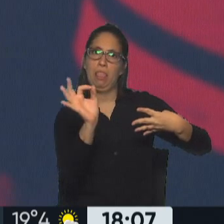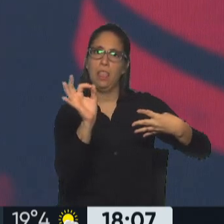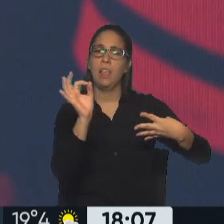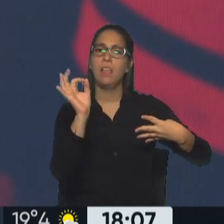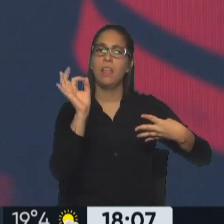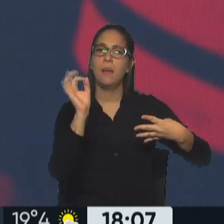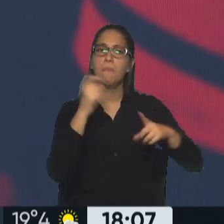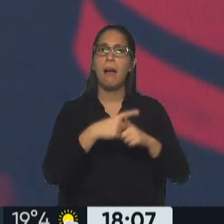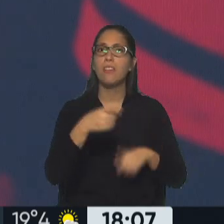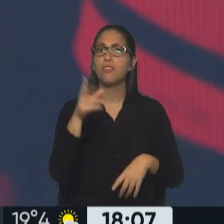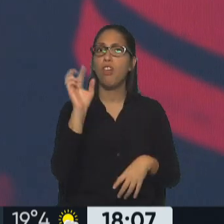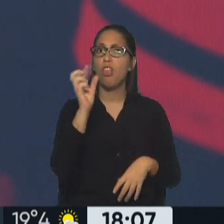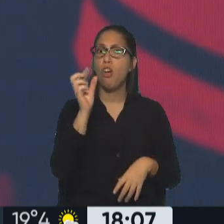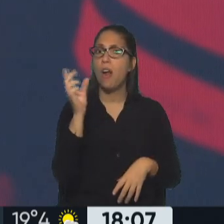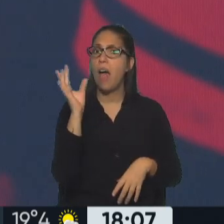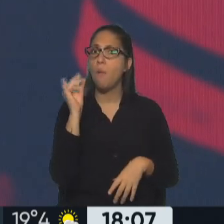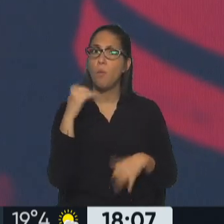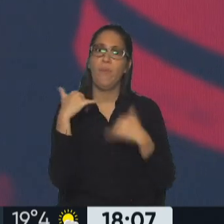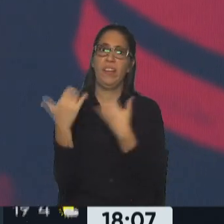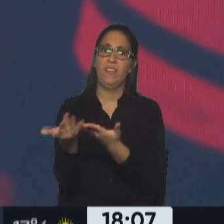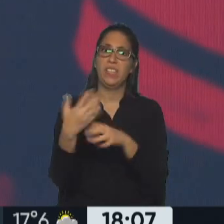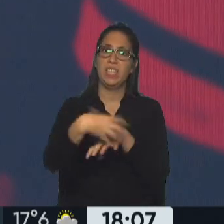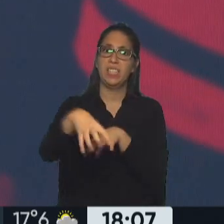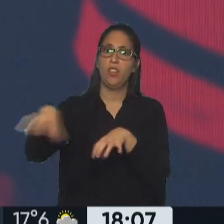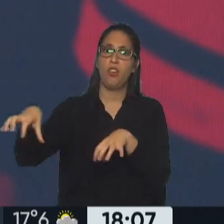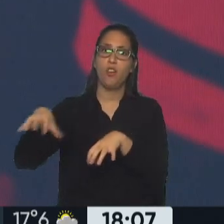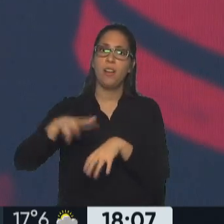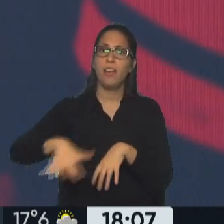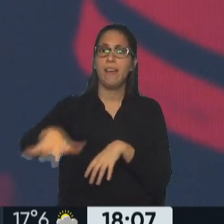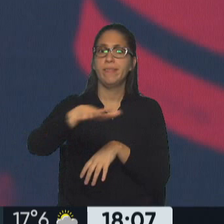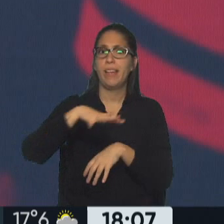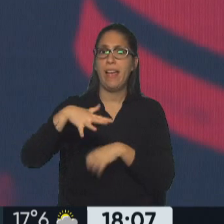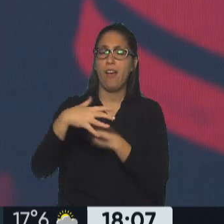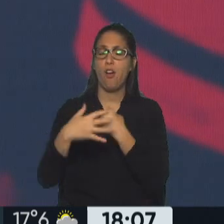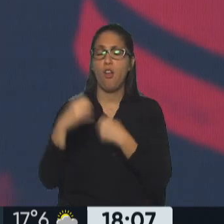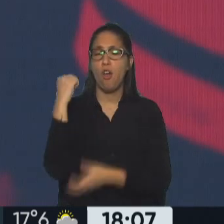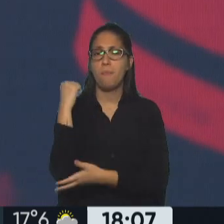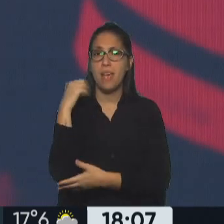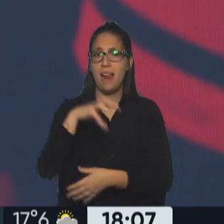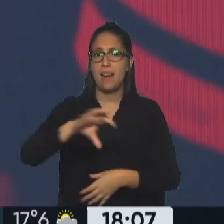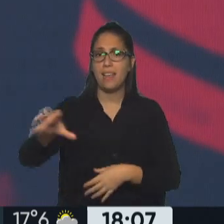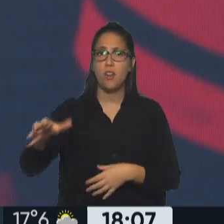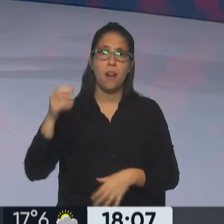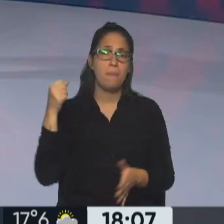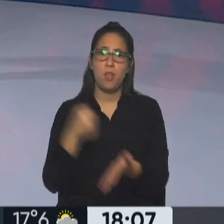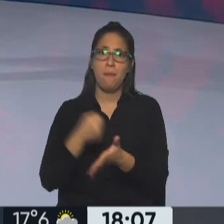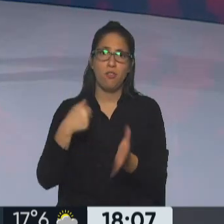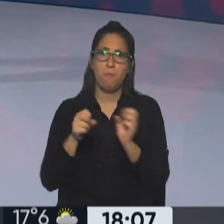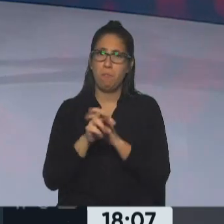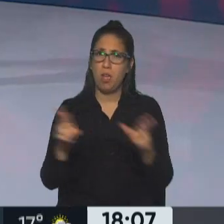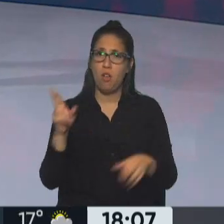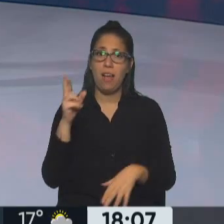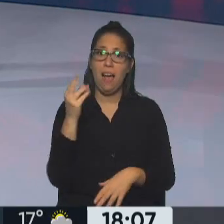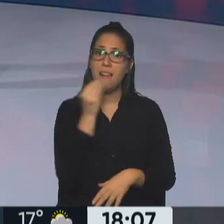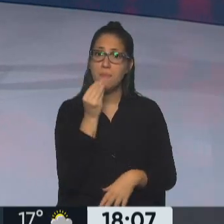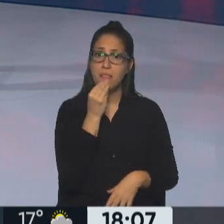dólar paralelo que beneficia a los sectores de las economías regionales, como se presentó, que va a tener impacto en los alimentos. ¿Puede el gobierno